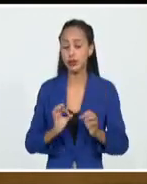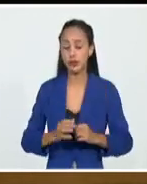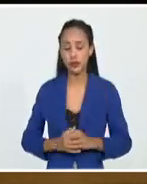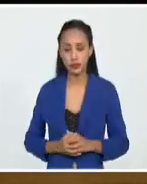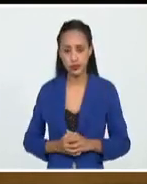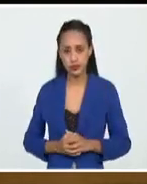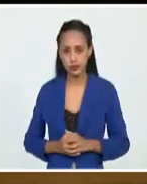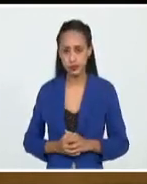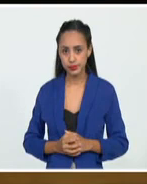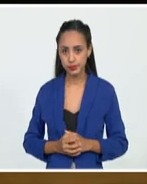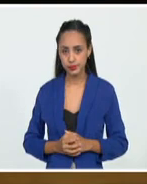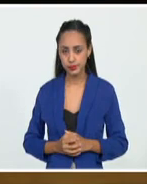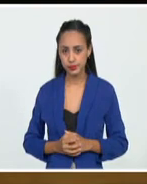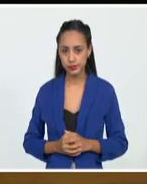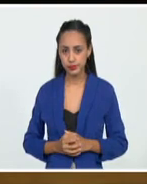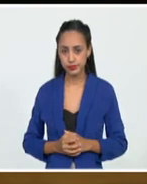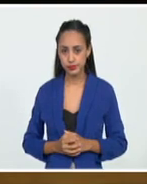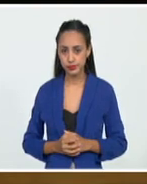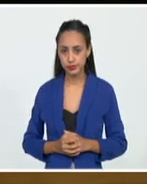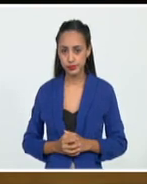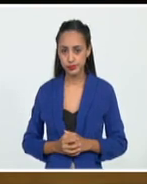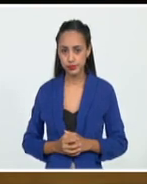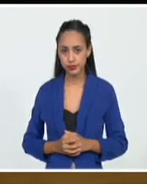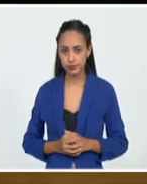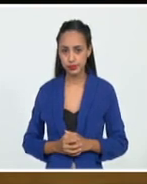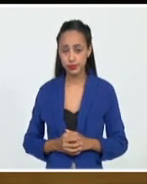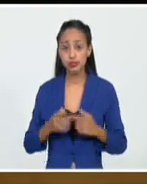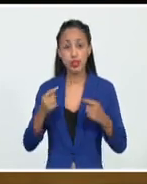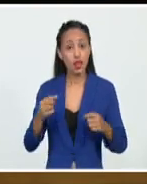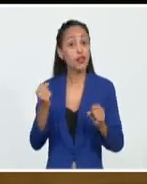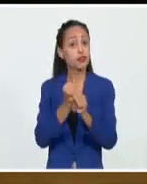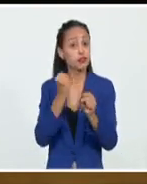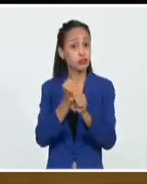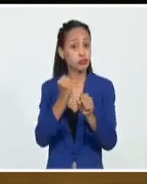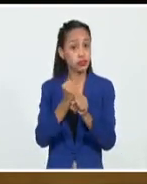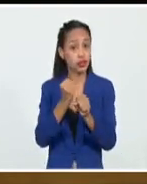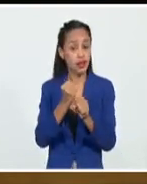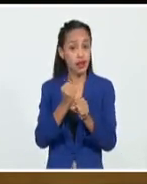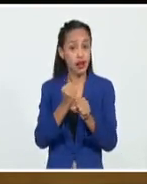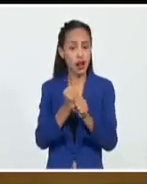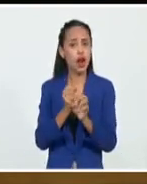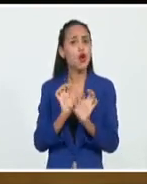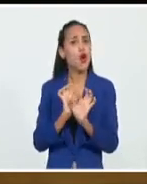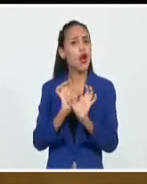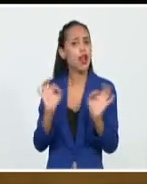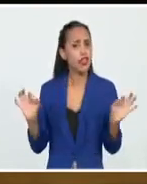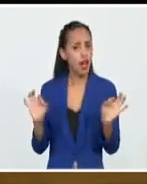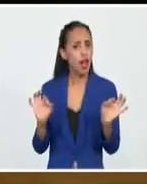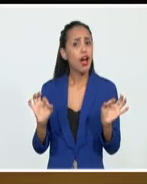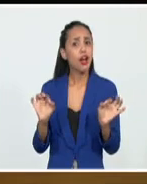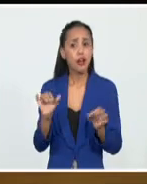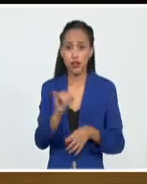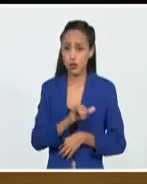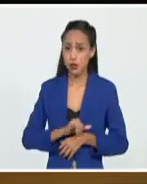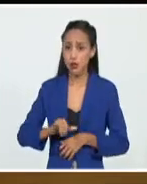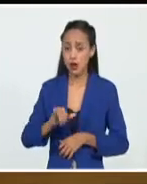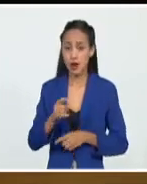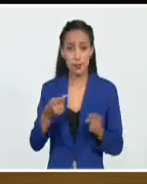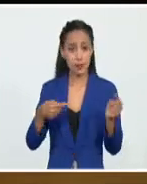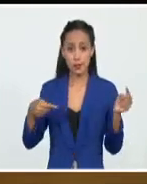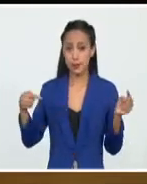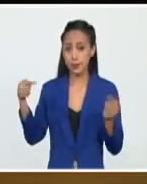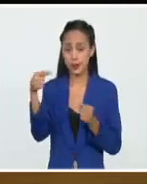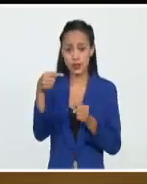socialista con arreglo a la calidad y cantidad del trabajo posibilite que esta sea la vía fundamental